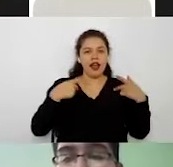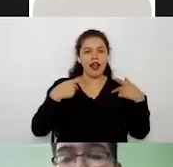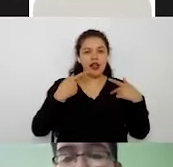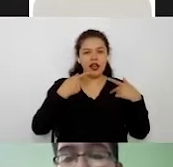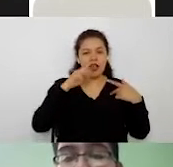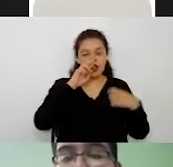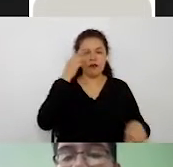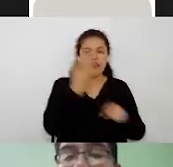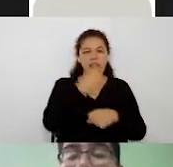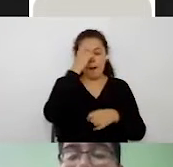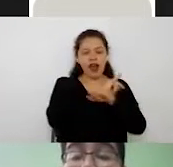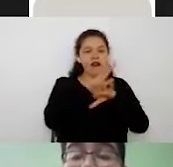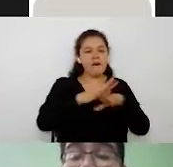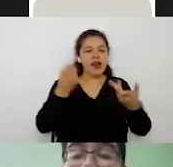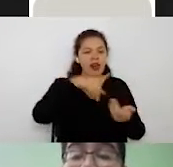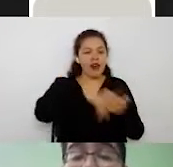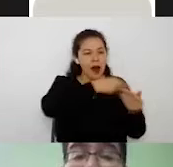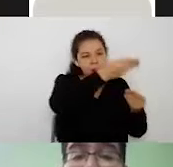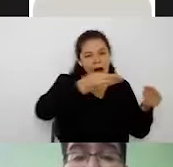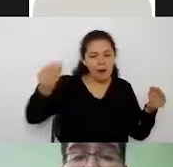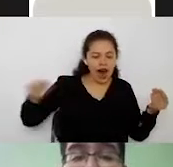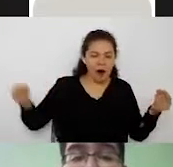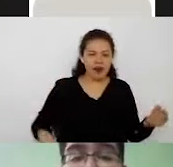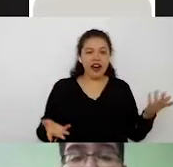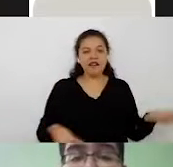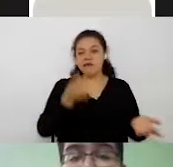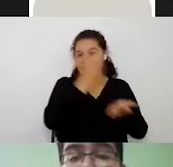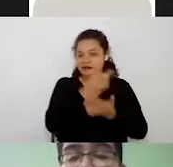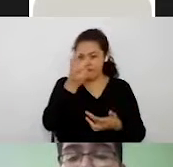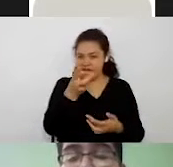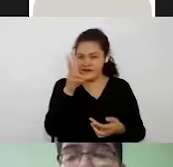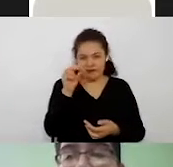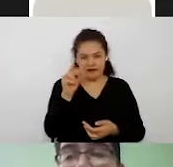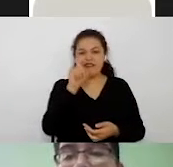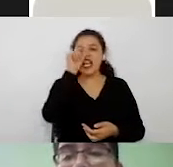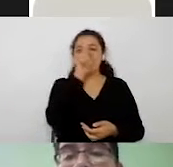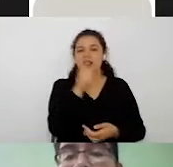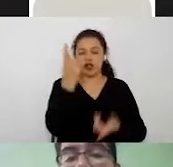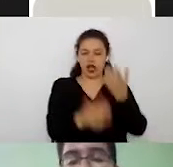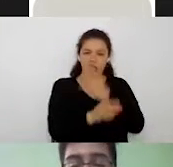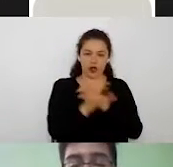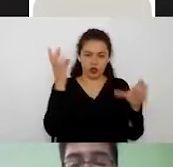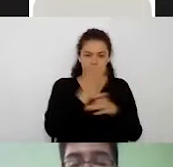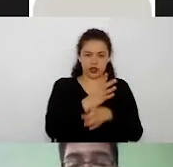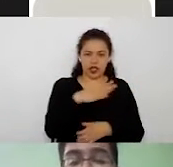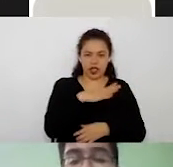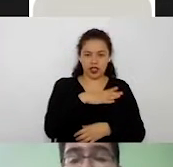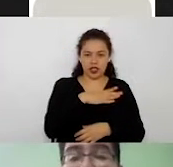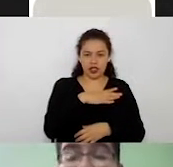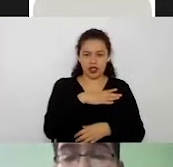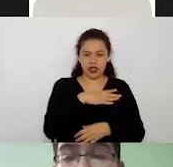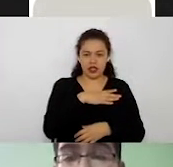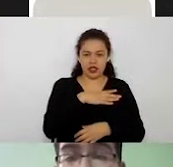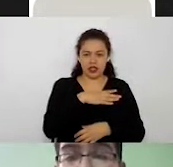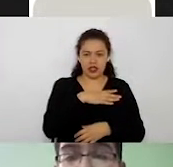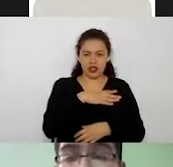inmueble esa información. Pero no solo eso, como les decía, también una de las funciones que tiene es el coordinarse